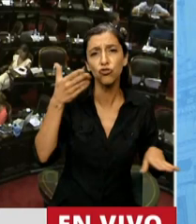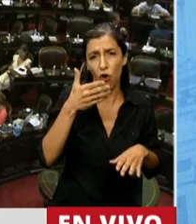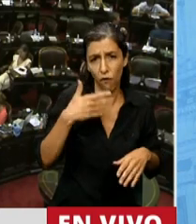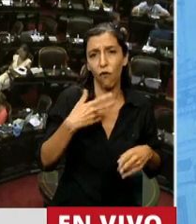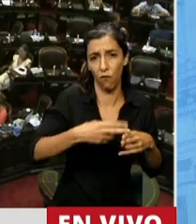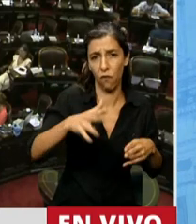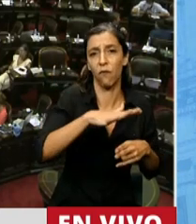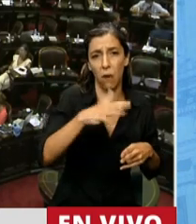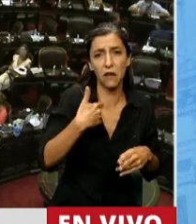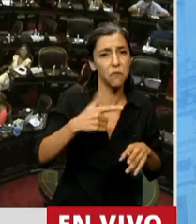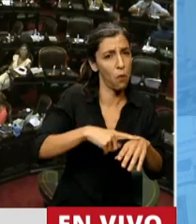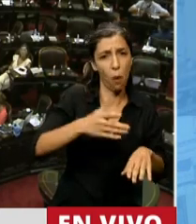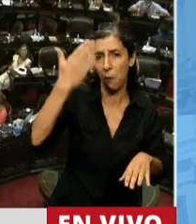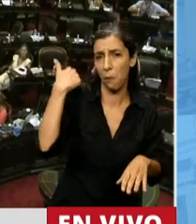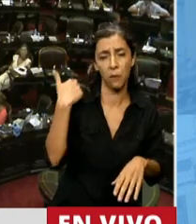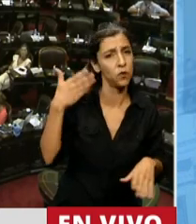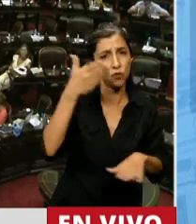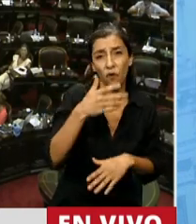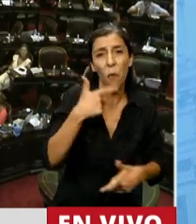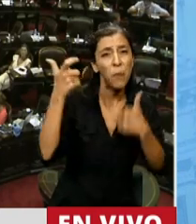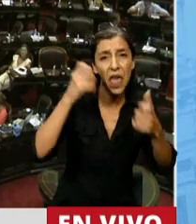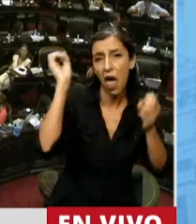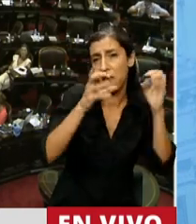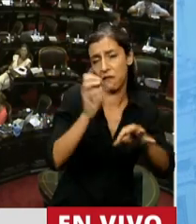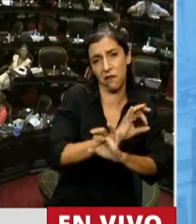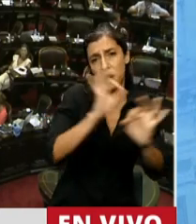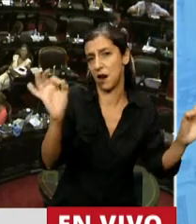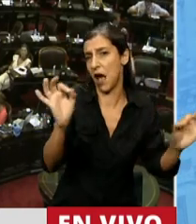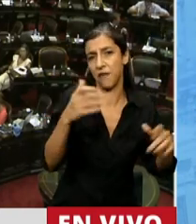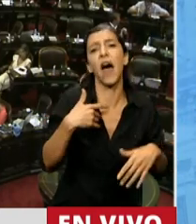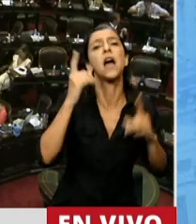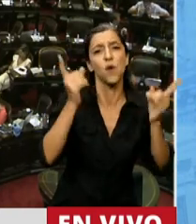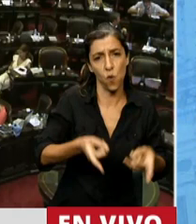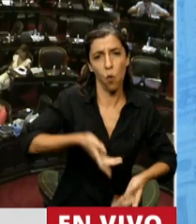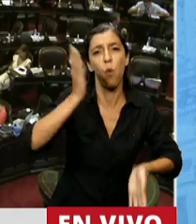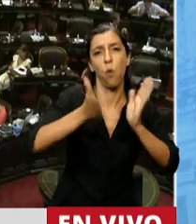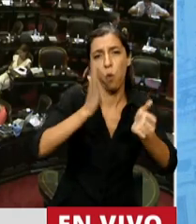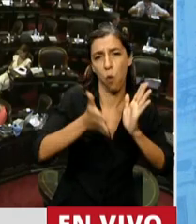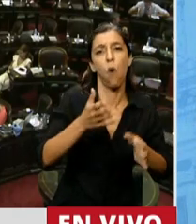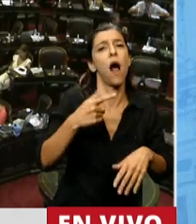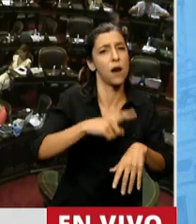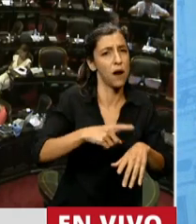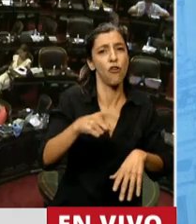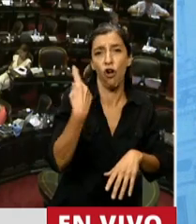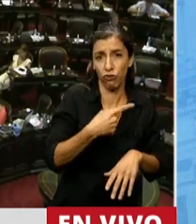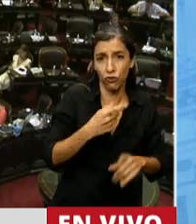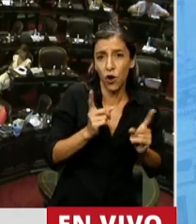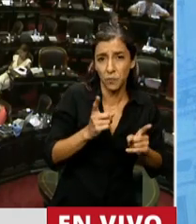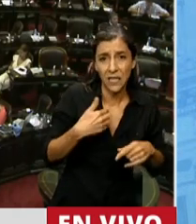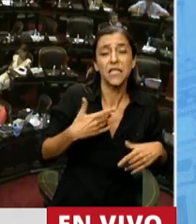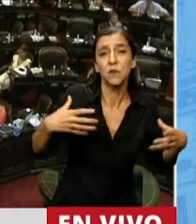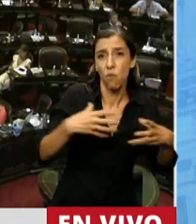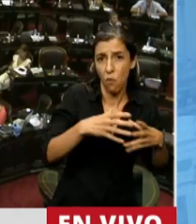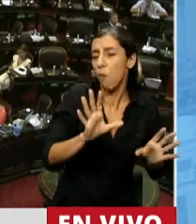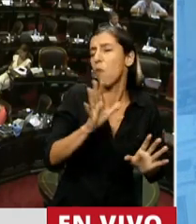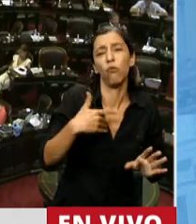tirar piedra. Nosotros fuimos reprimidos, los trabajadores de la bancaria, los sindicalizados de la bancaria, fuimos reprimidos. ¿Y saben por